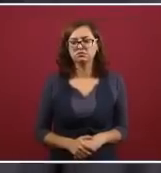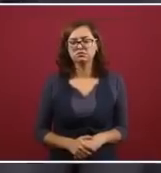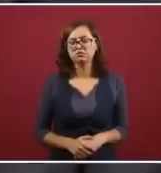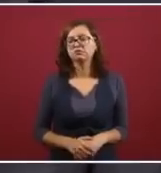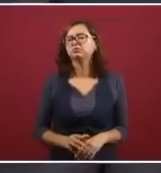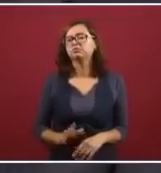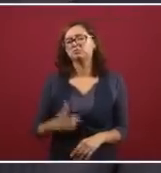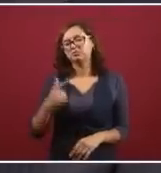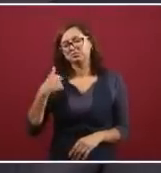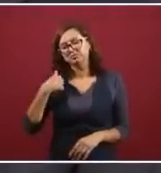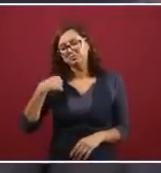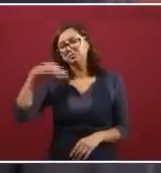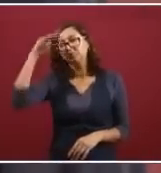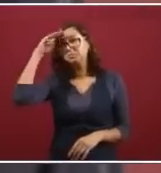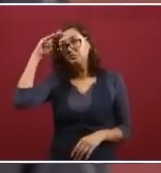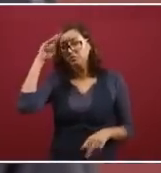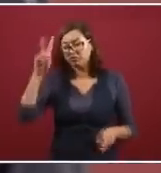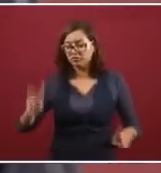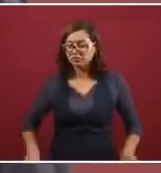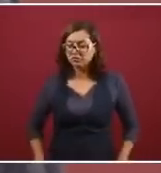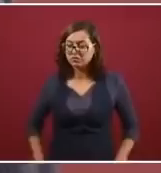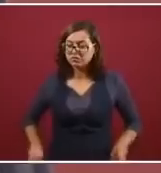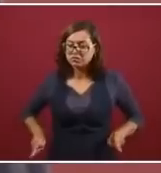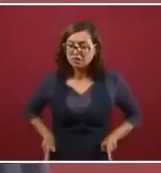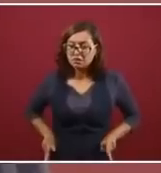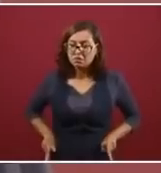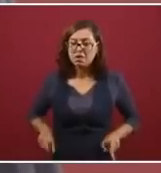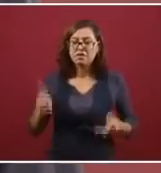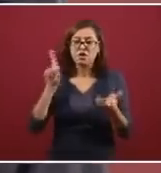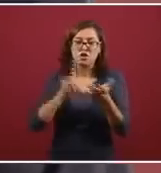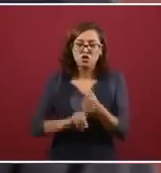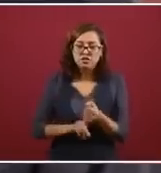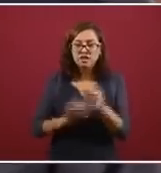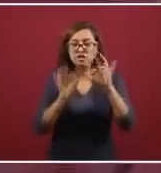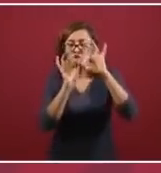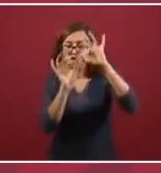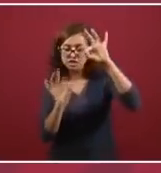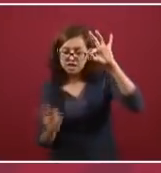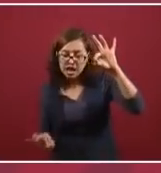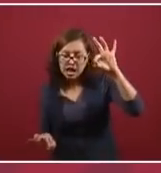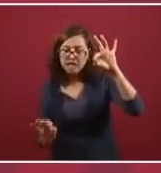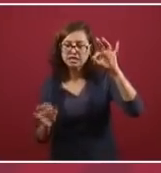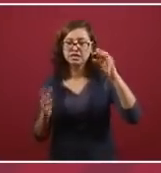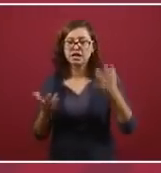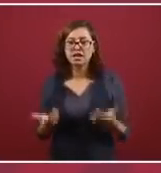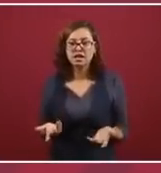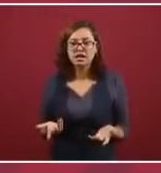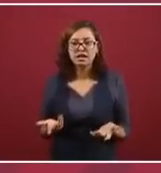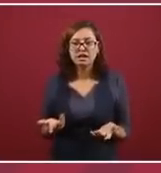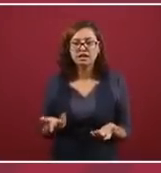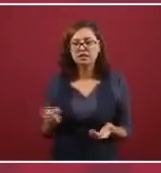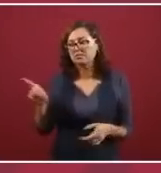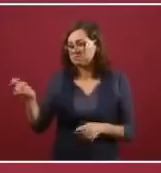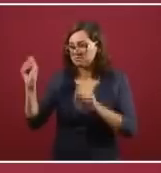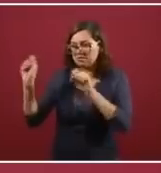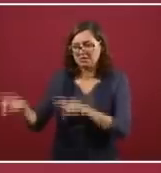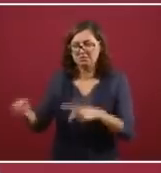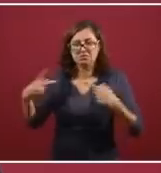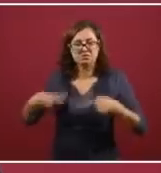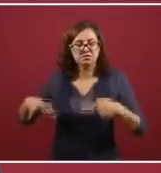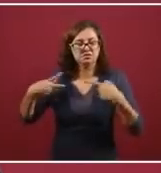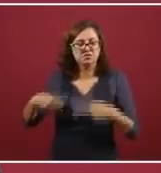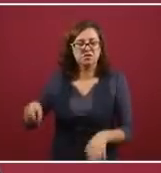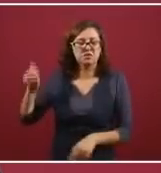queremos que el pantalón lleve una raya así, porque ya tienen al proveedor,